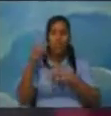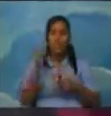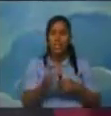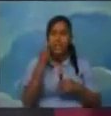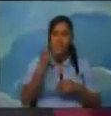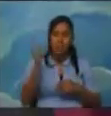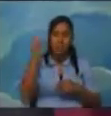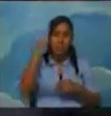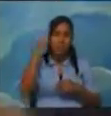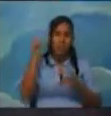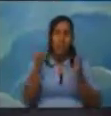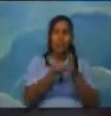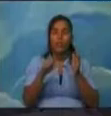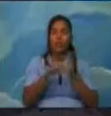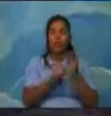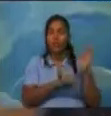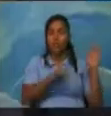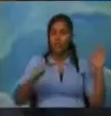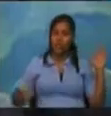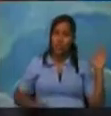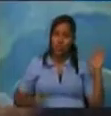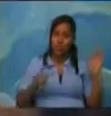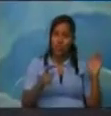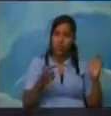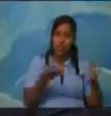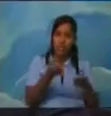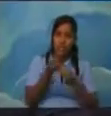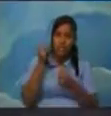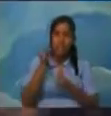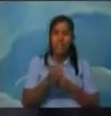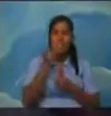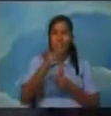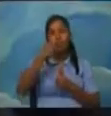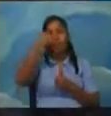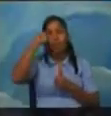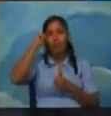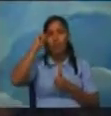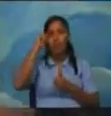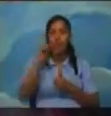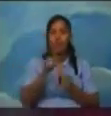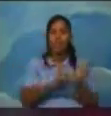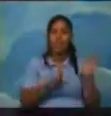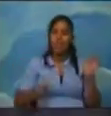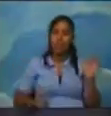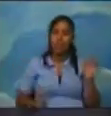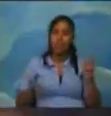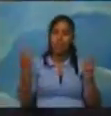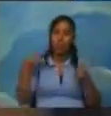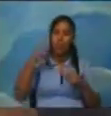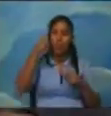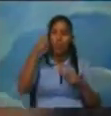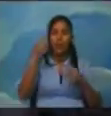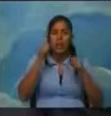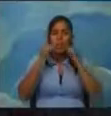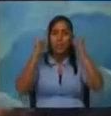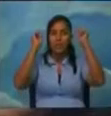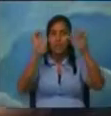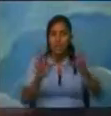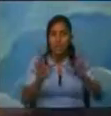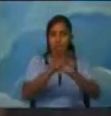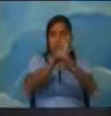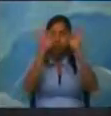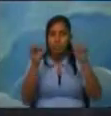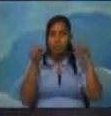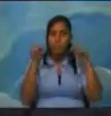sepamos de dónde el Señor nos sacó y que siempre recordemos que el Señor nos ha tenido para bendición. De manera que esta